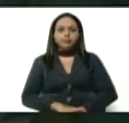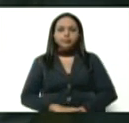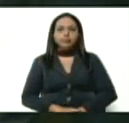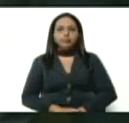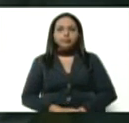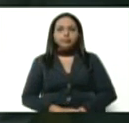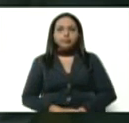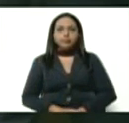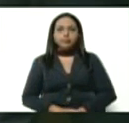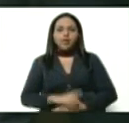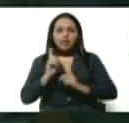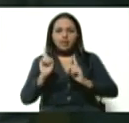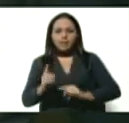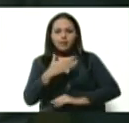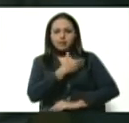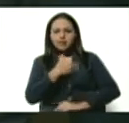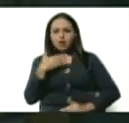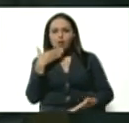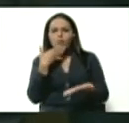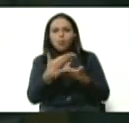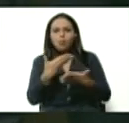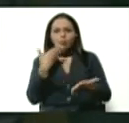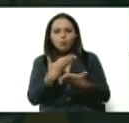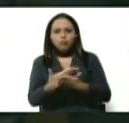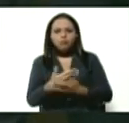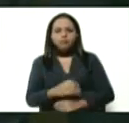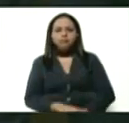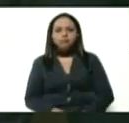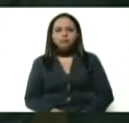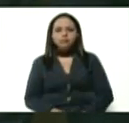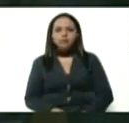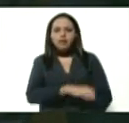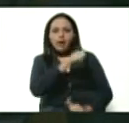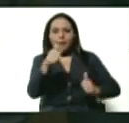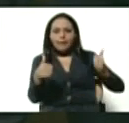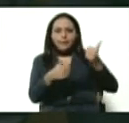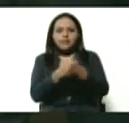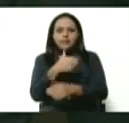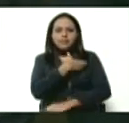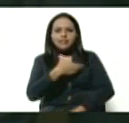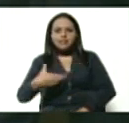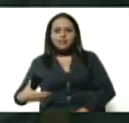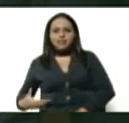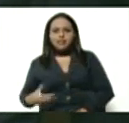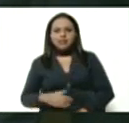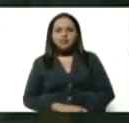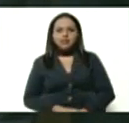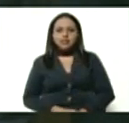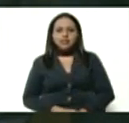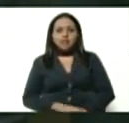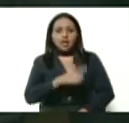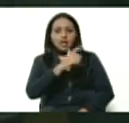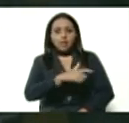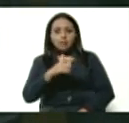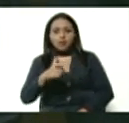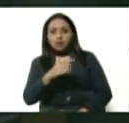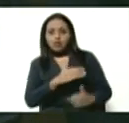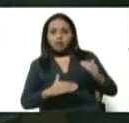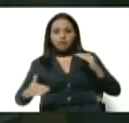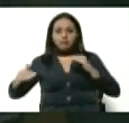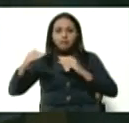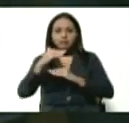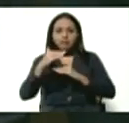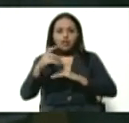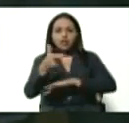Y también quería agradecer a la vicepresidenta de altos funcionarios del gobierno de